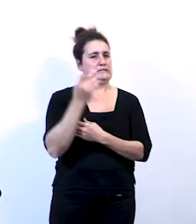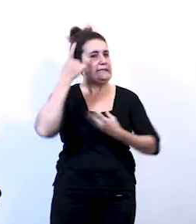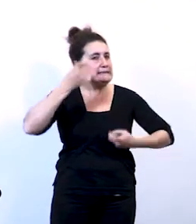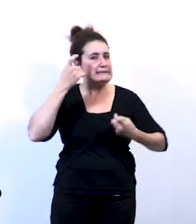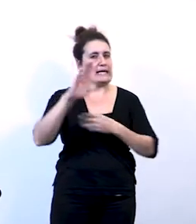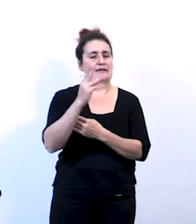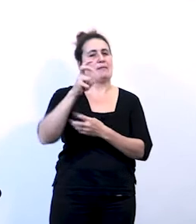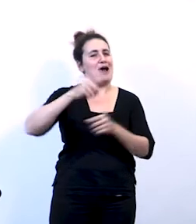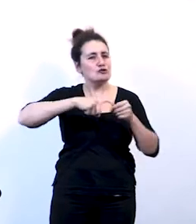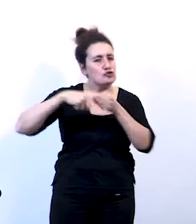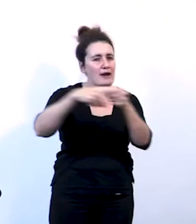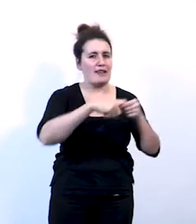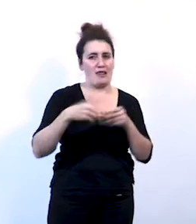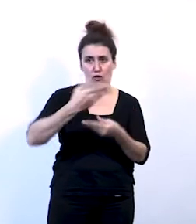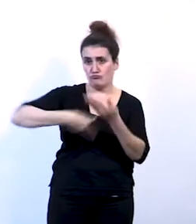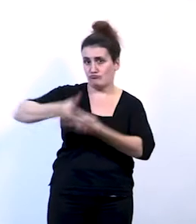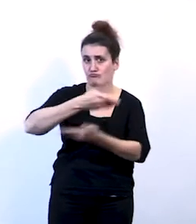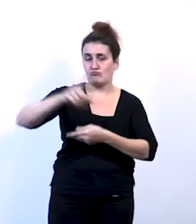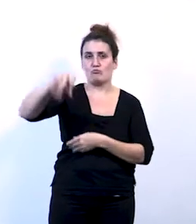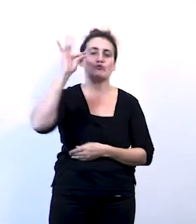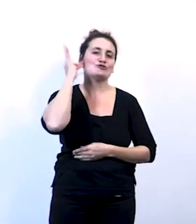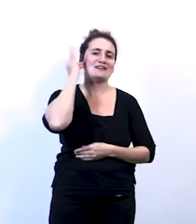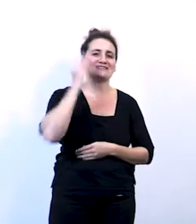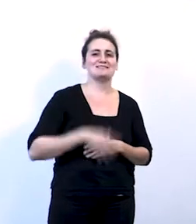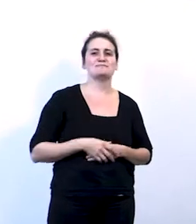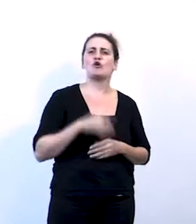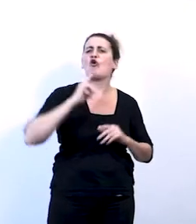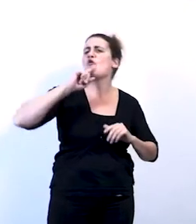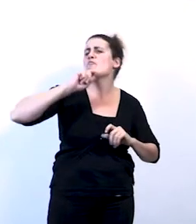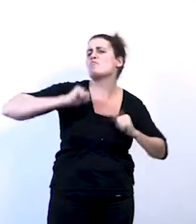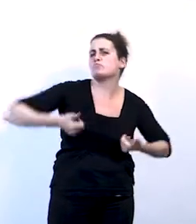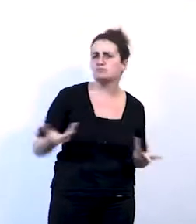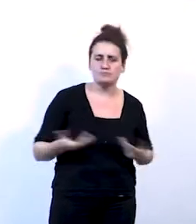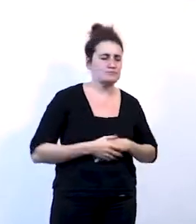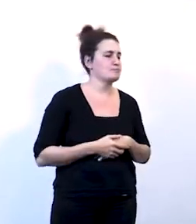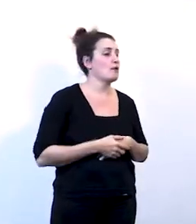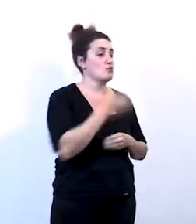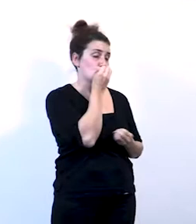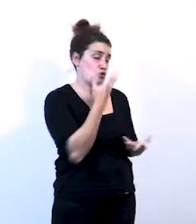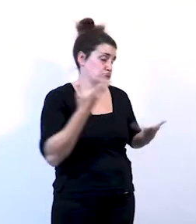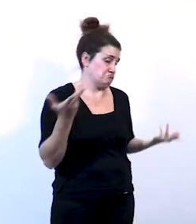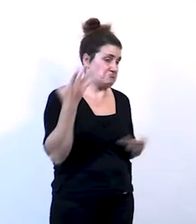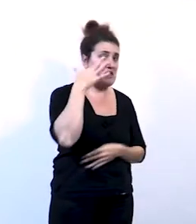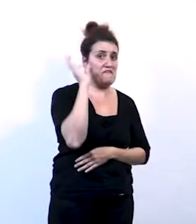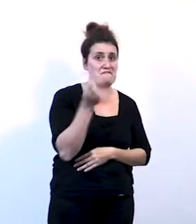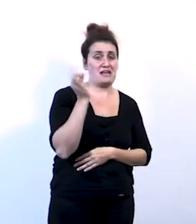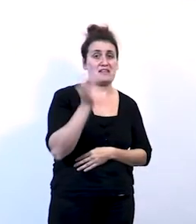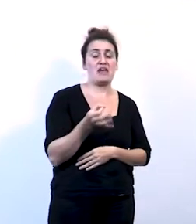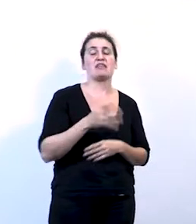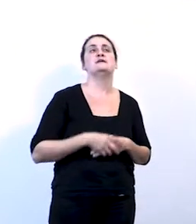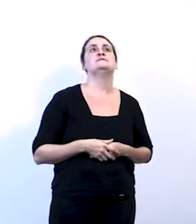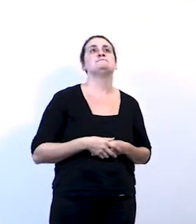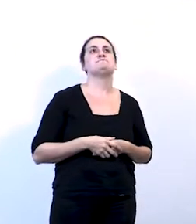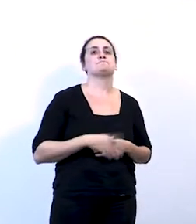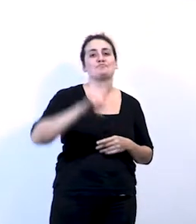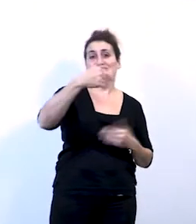de solidaridad con vosotras. ¿Cómo comenzamos, Zoraida? Bueno, la verdad que después de dar